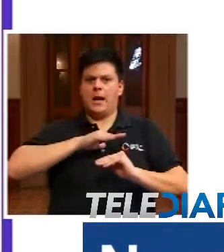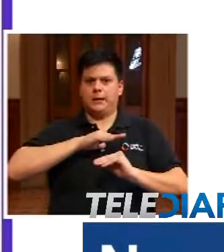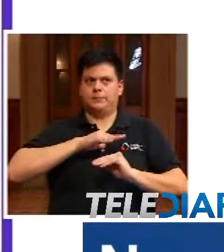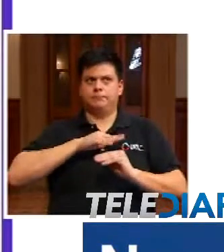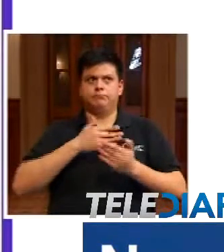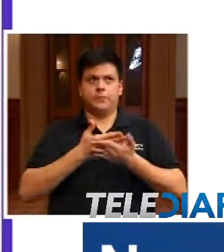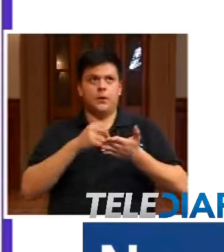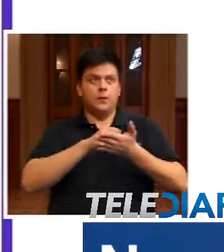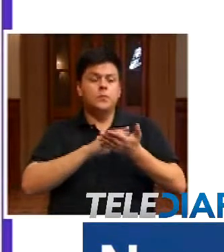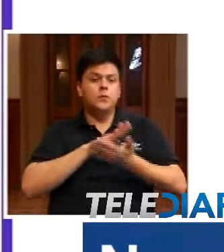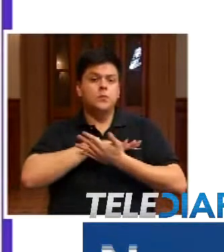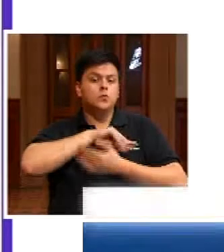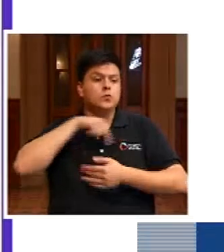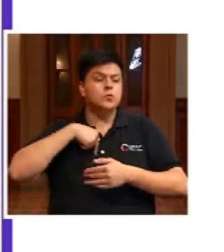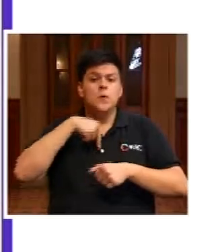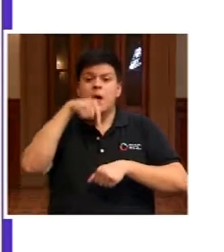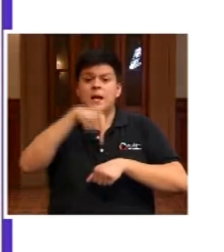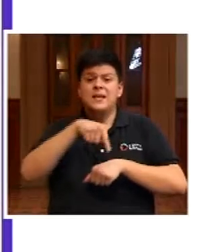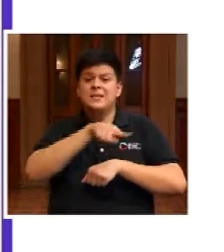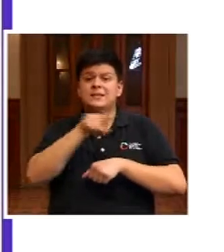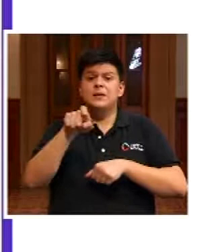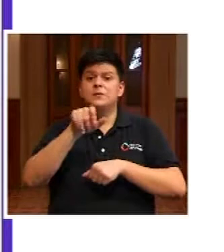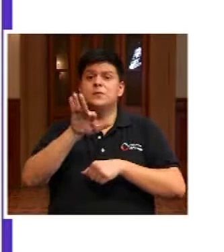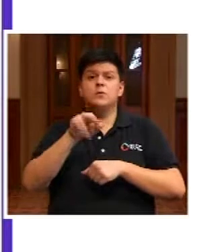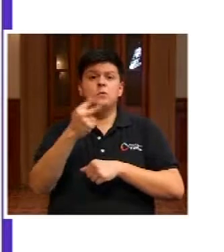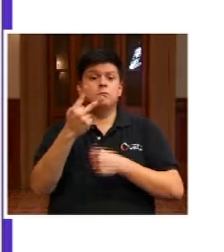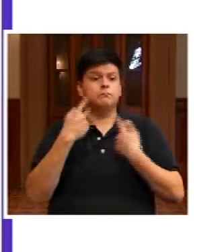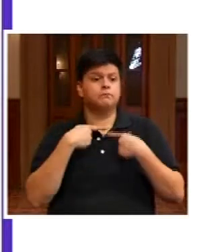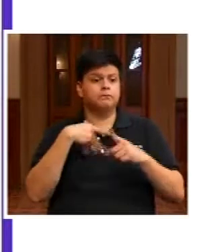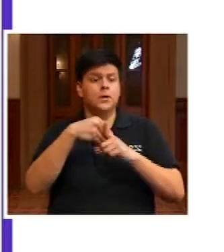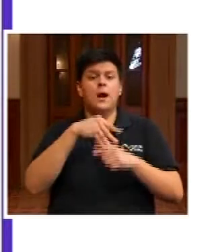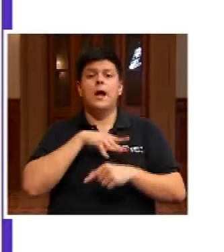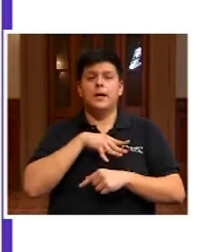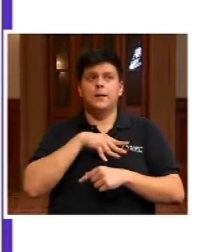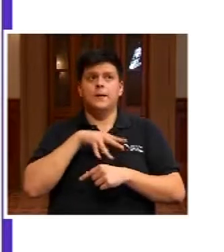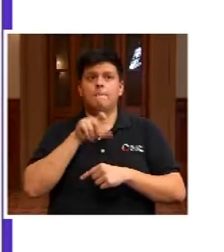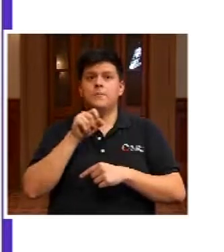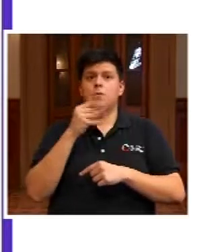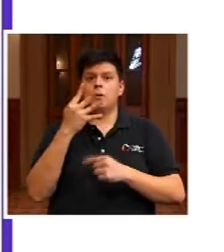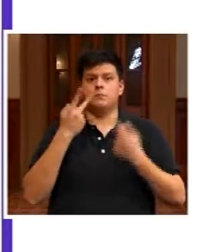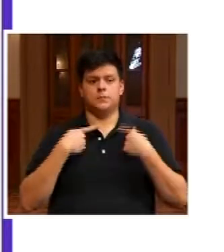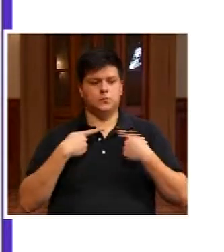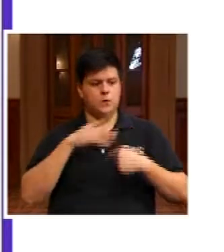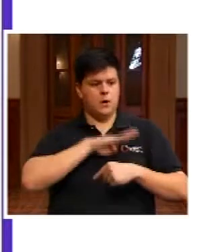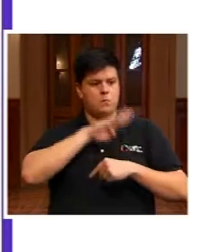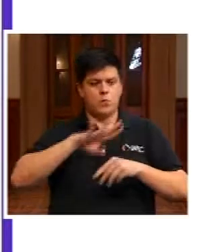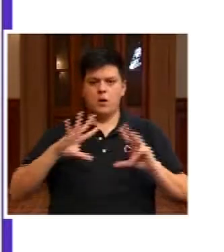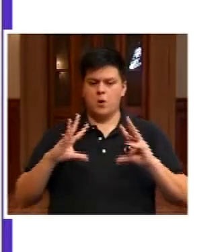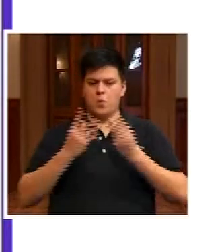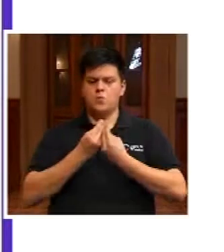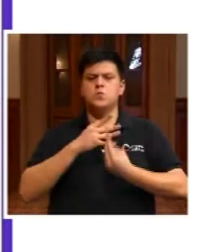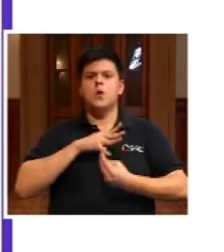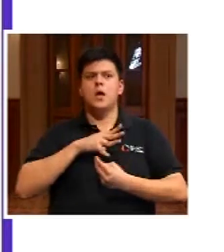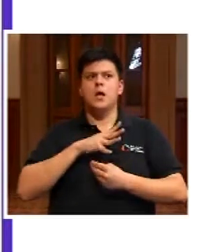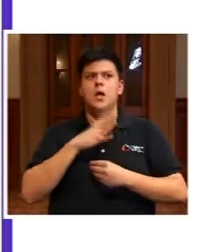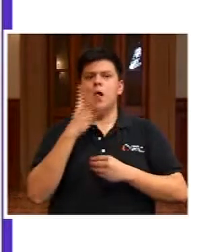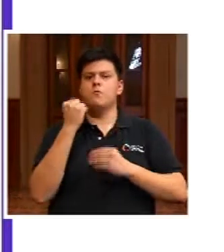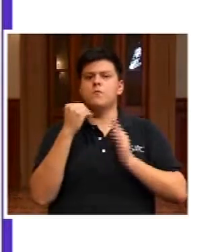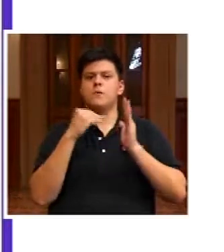Hoy reportamos en Nuevo León 152 contagios, 24 defunciones, de un total de